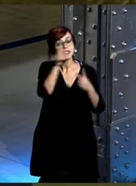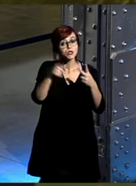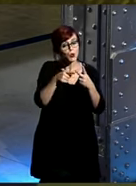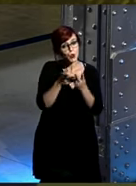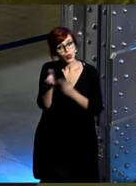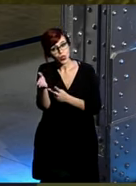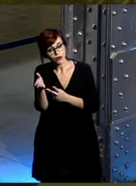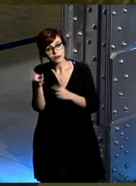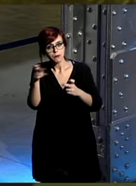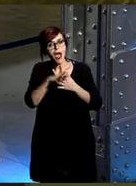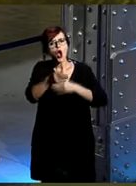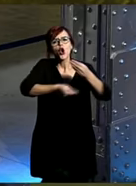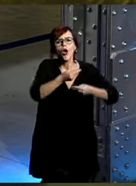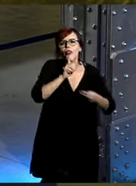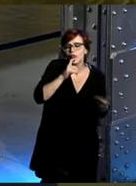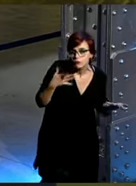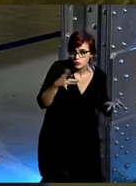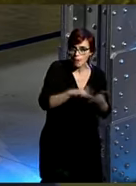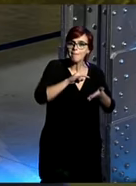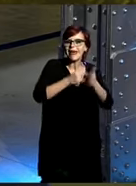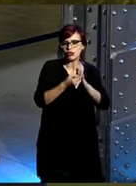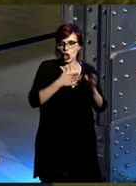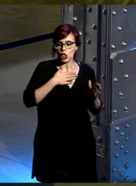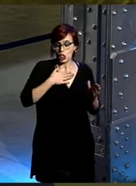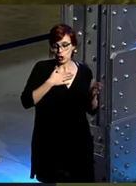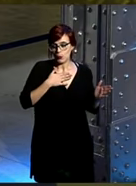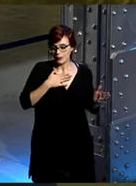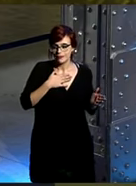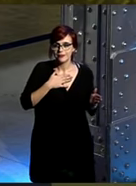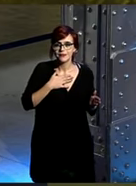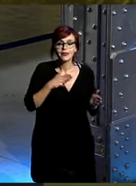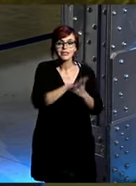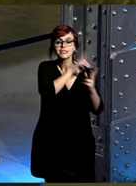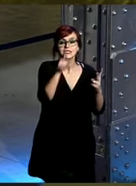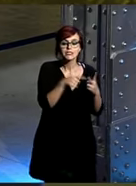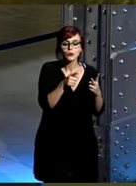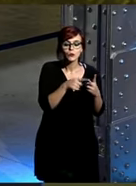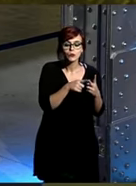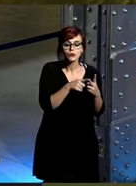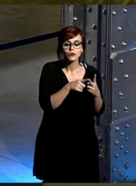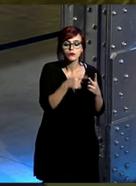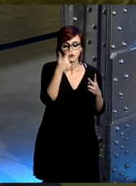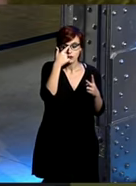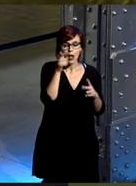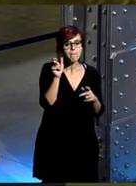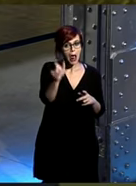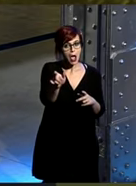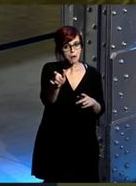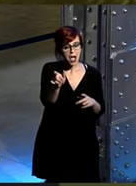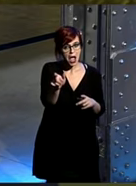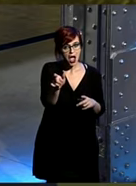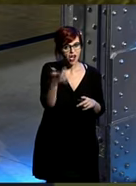segundo elemento de cómo lo hacemos, esto sería nuestro método, y el segundo es que lo hacemos, me gusta una palabra que es un